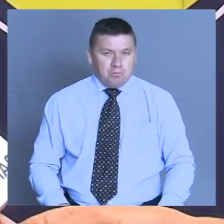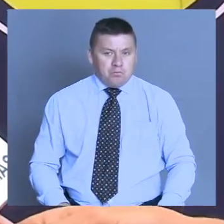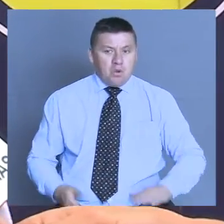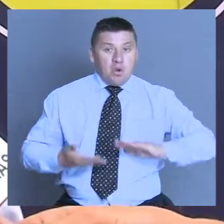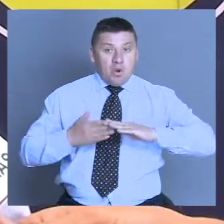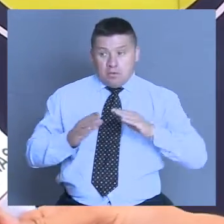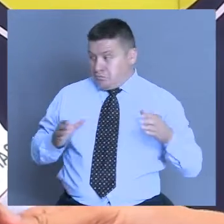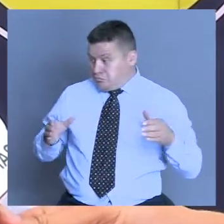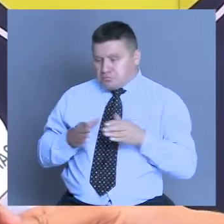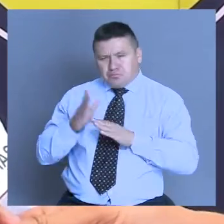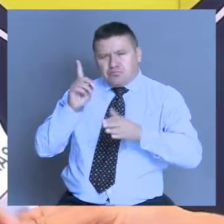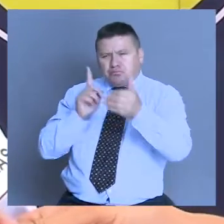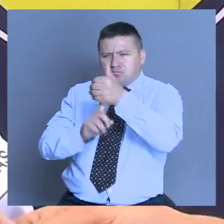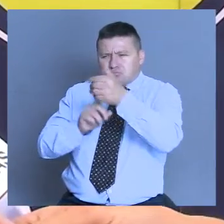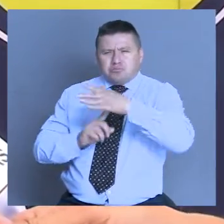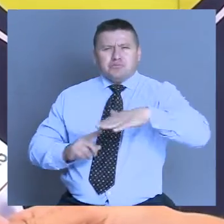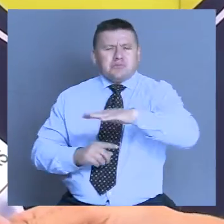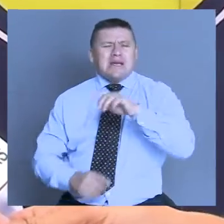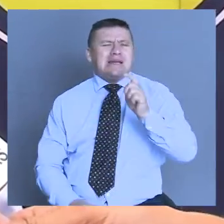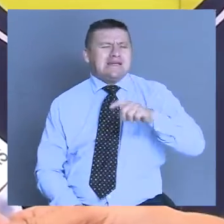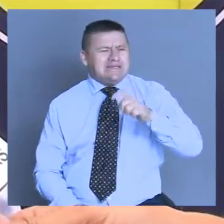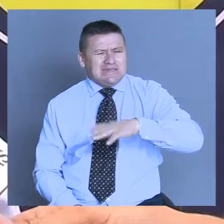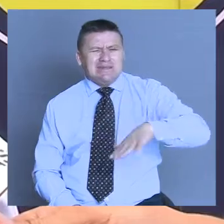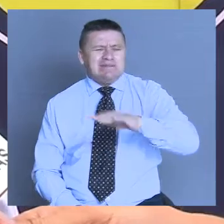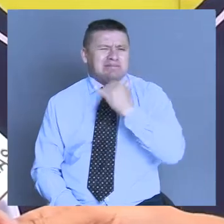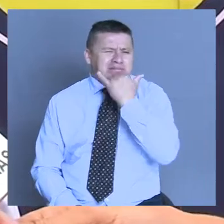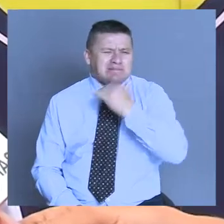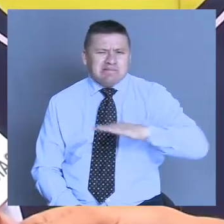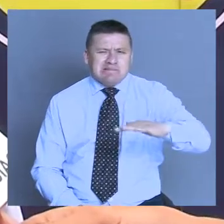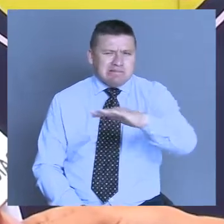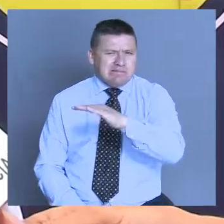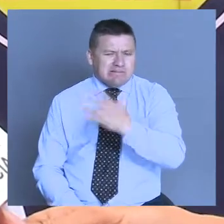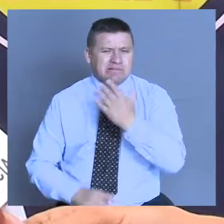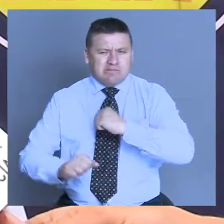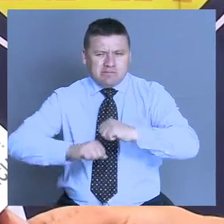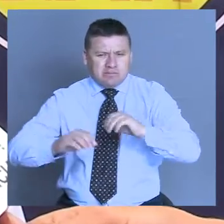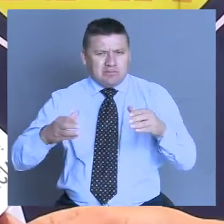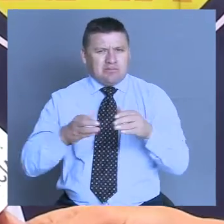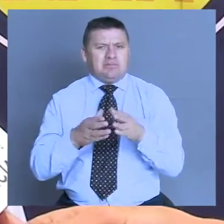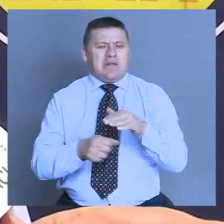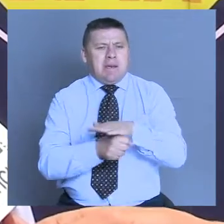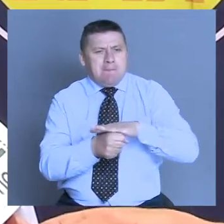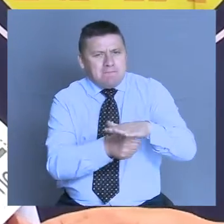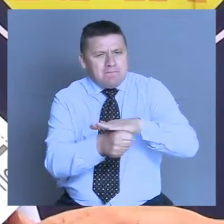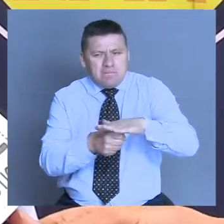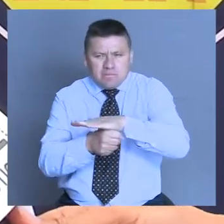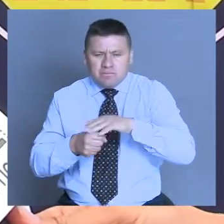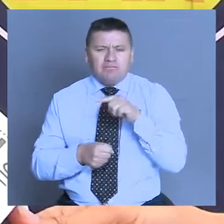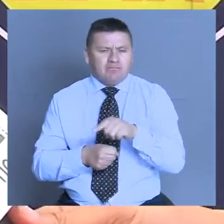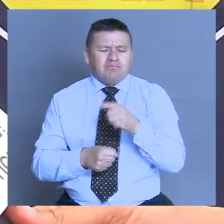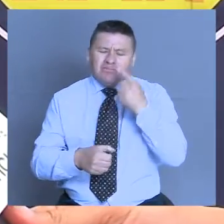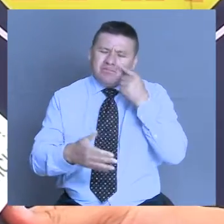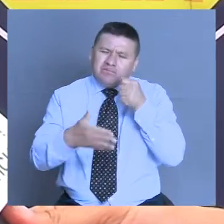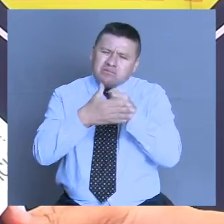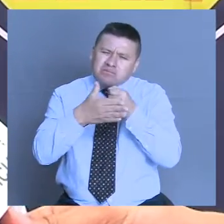inversión. Destacó también el esfuerzo diario de la escuela por contribuir con el crecimiento de su región. Después de